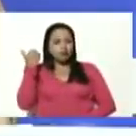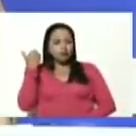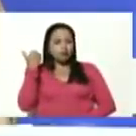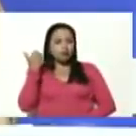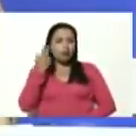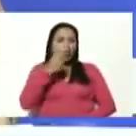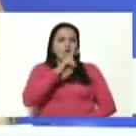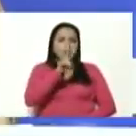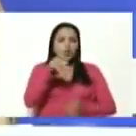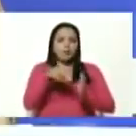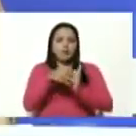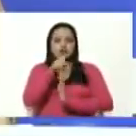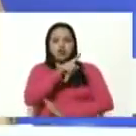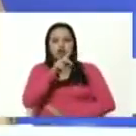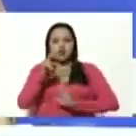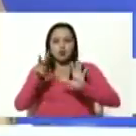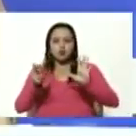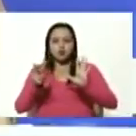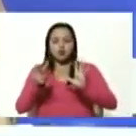2012, hace 9 años.